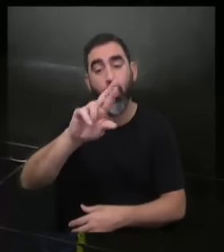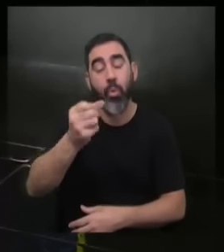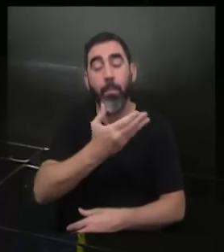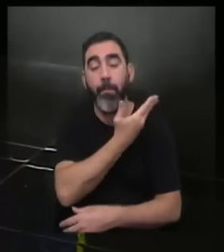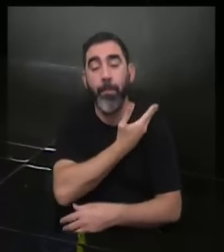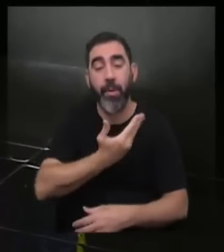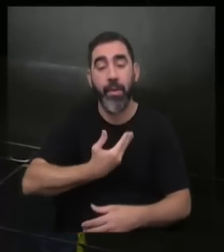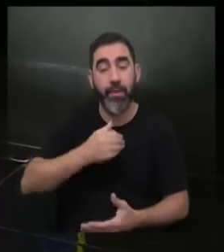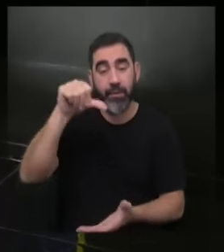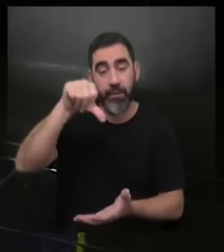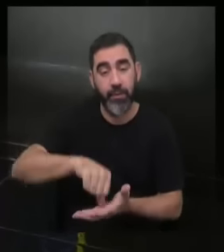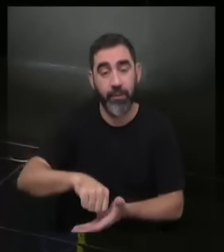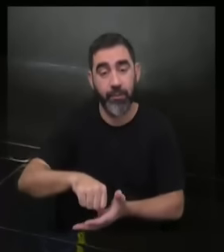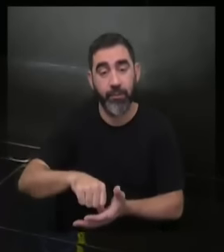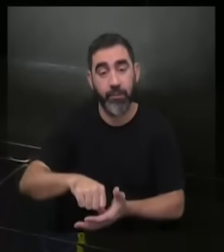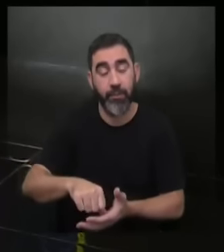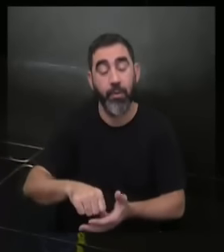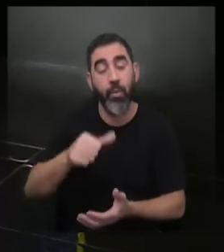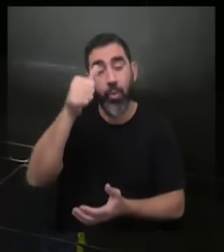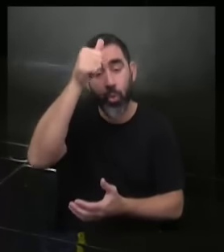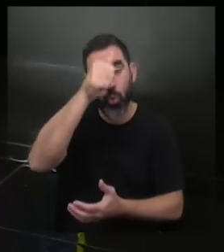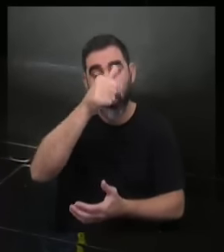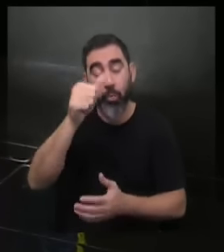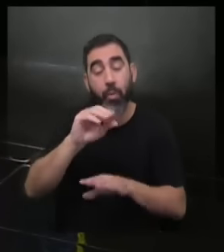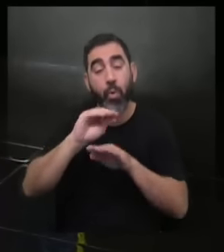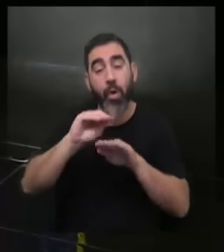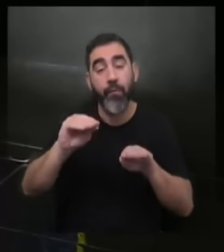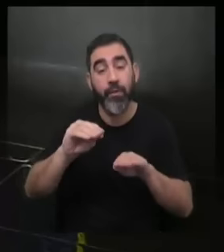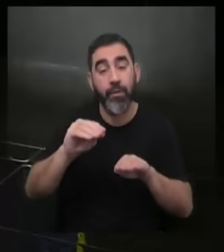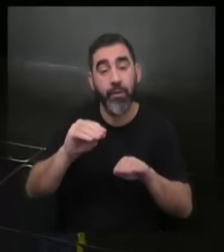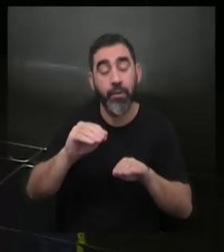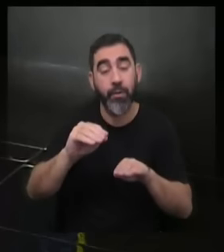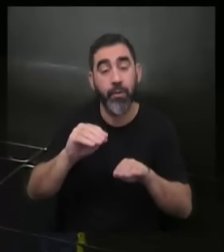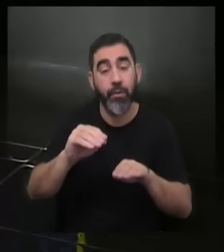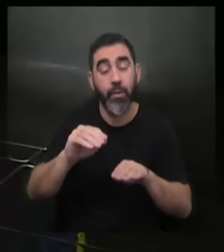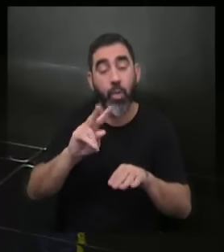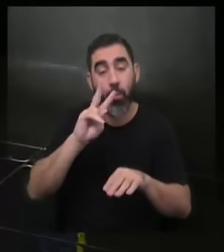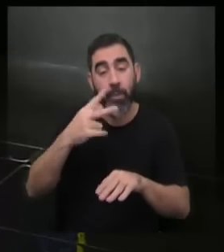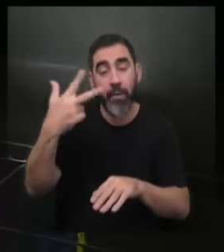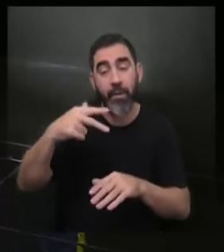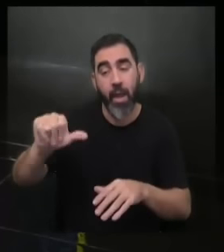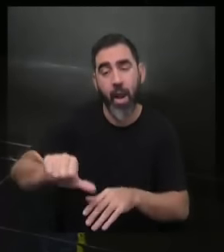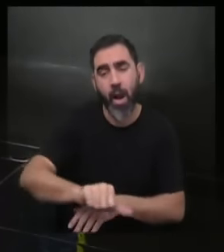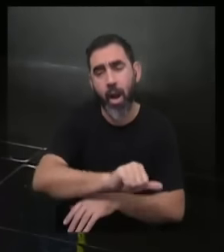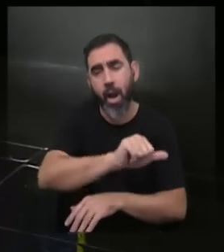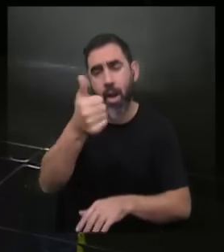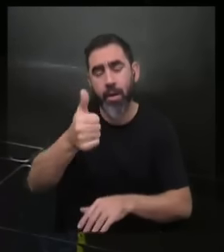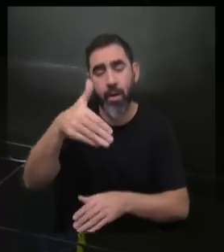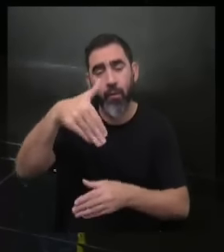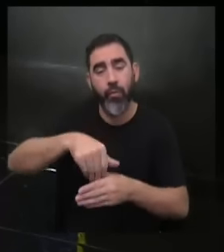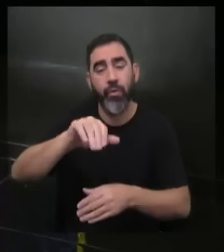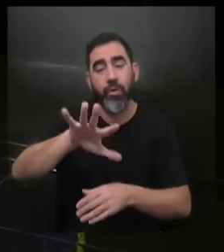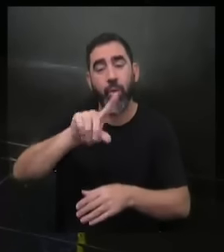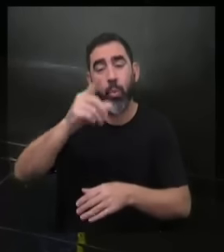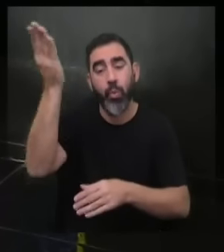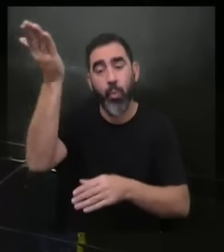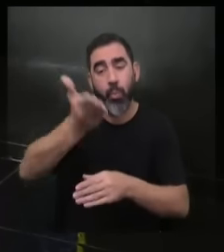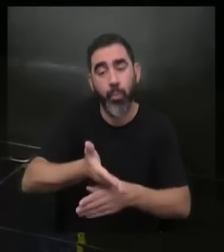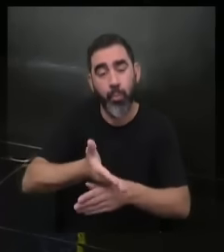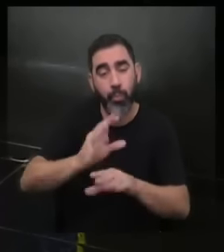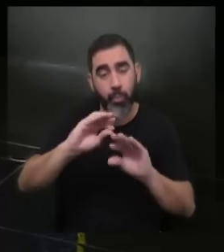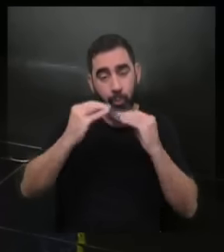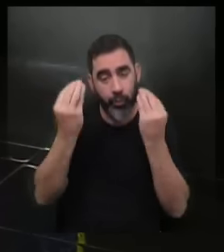después de que elente anunciara la noche del domingo que el chavista en el poder desde 2013 ganó los comicios con el 51,2